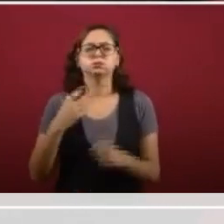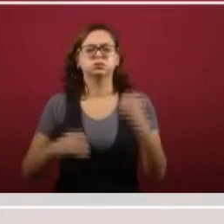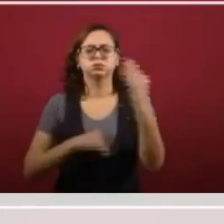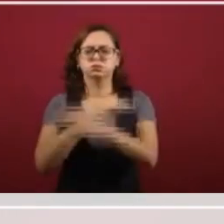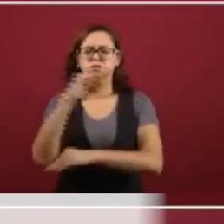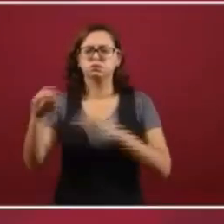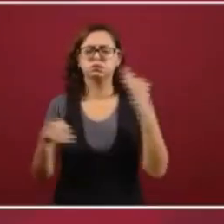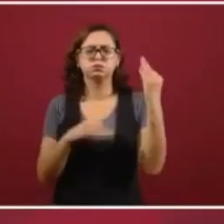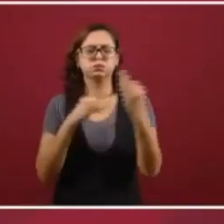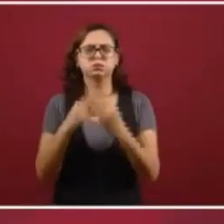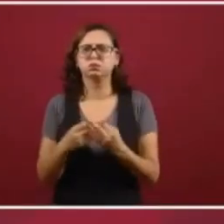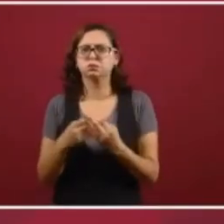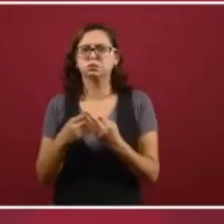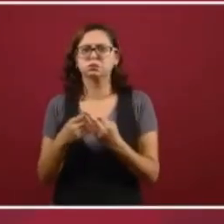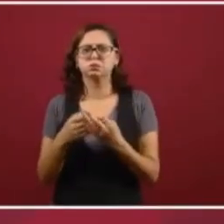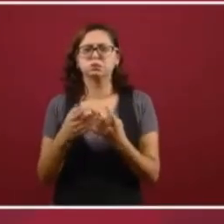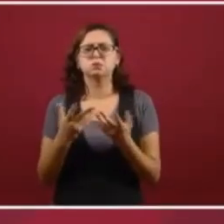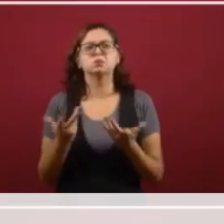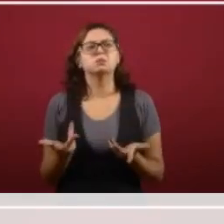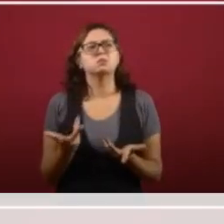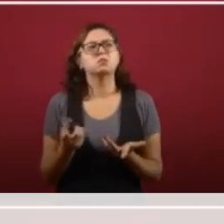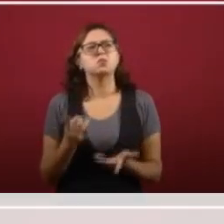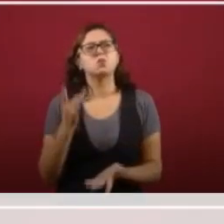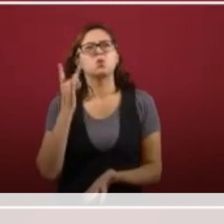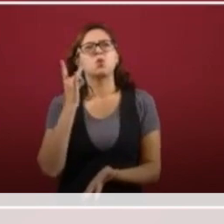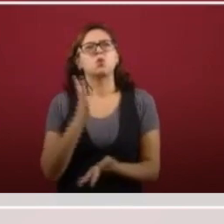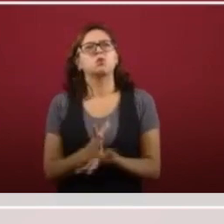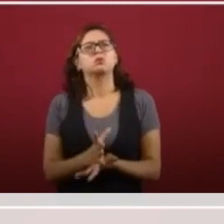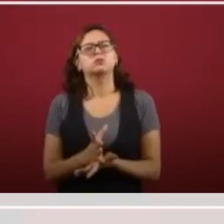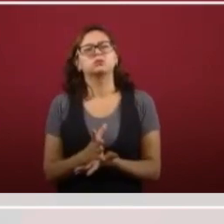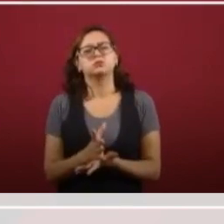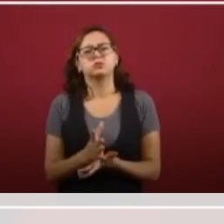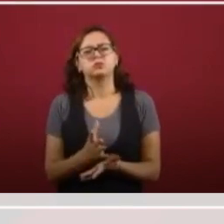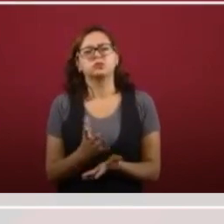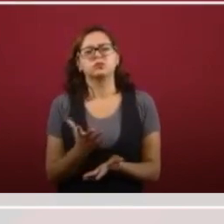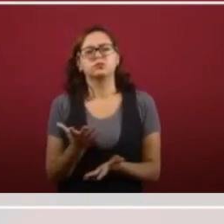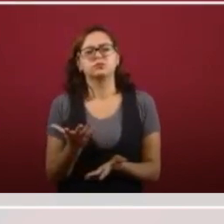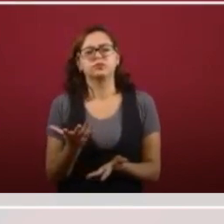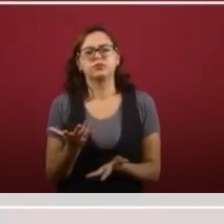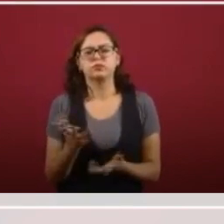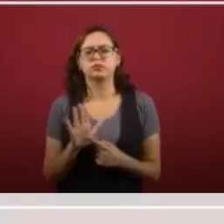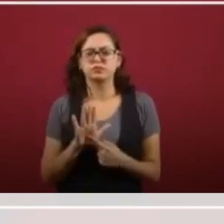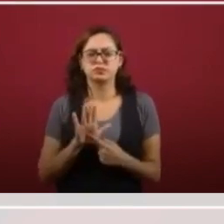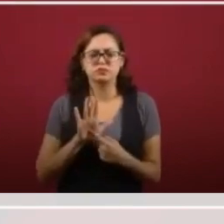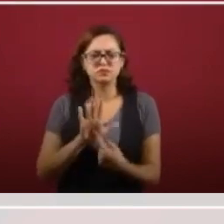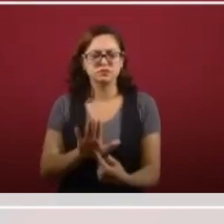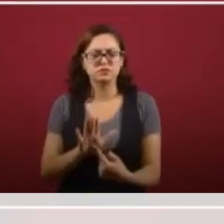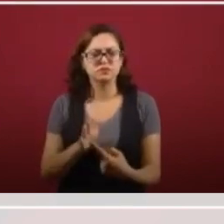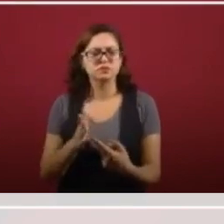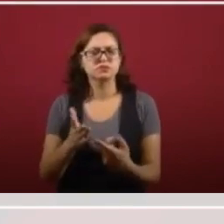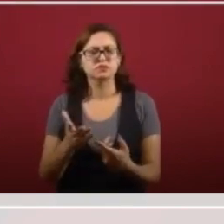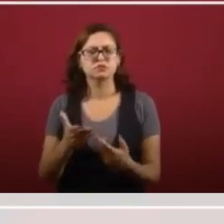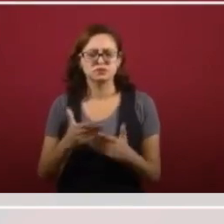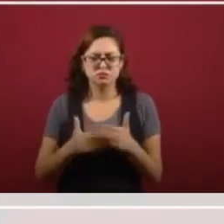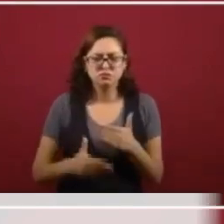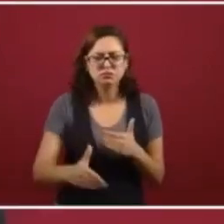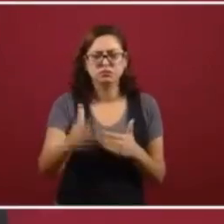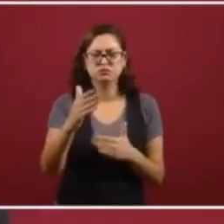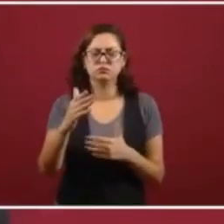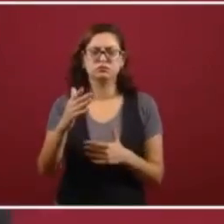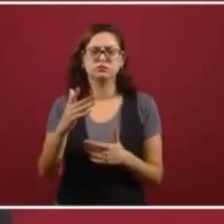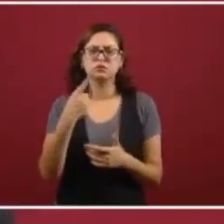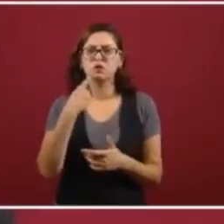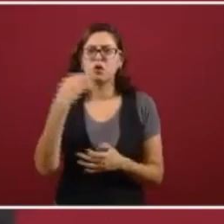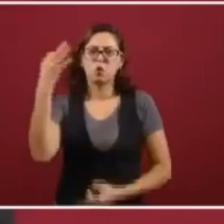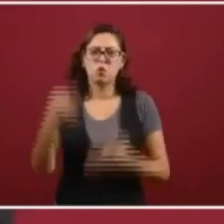estamos esperando es que se terminen de desahogar los amparos